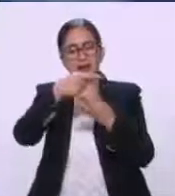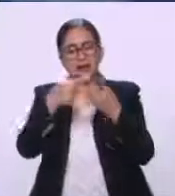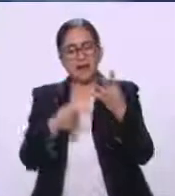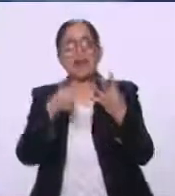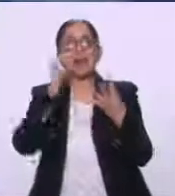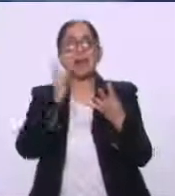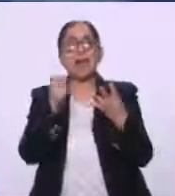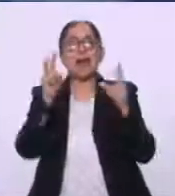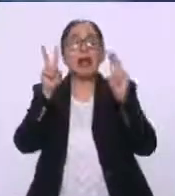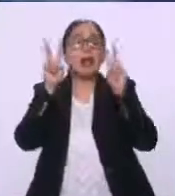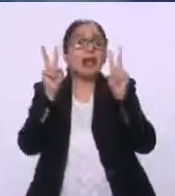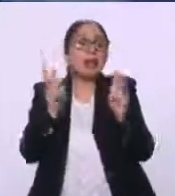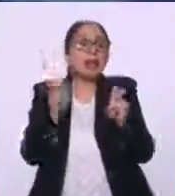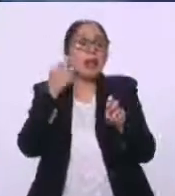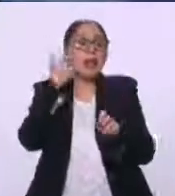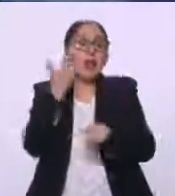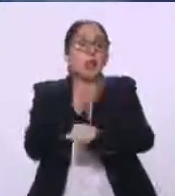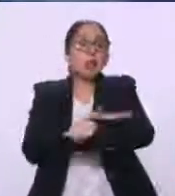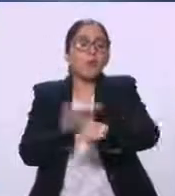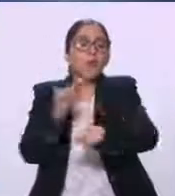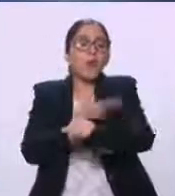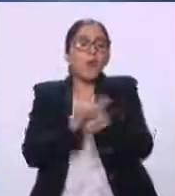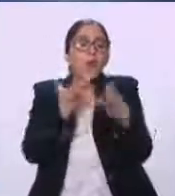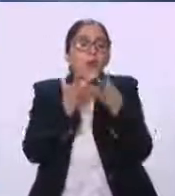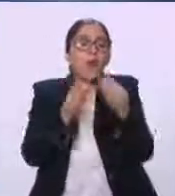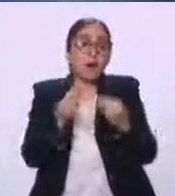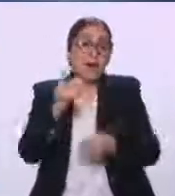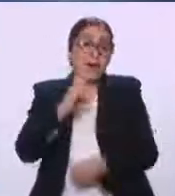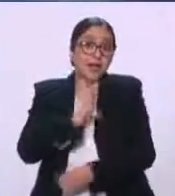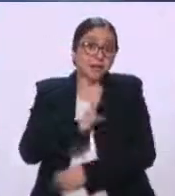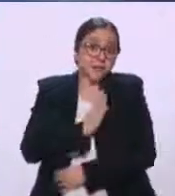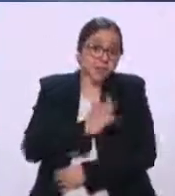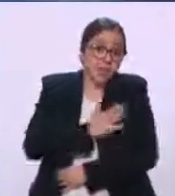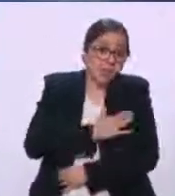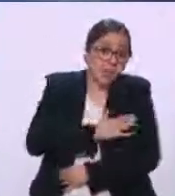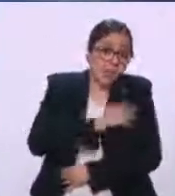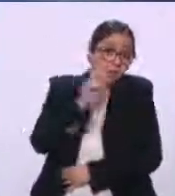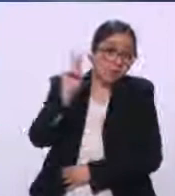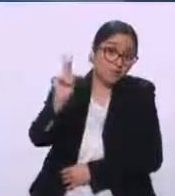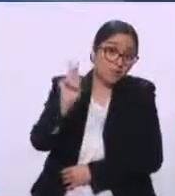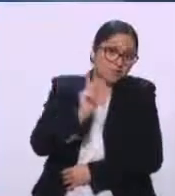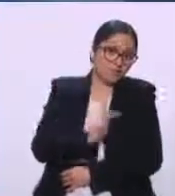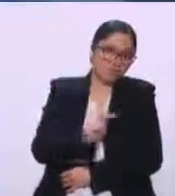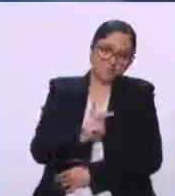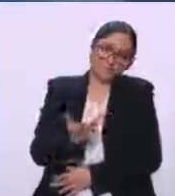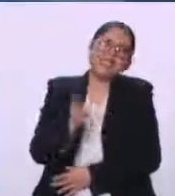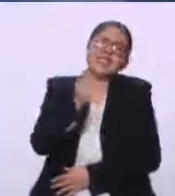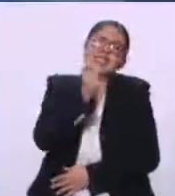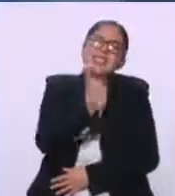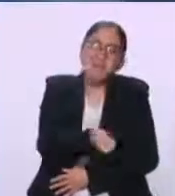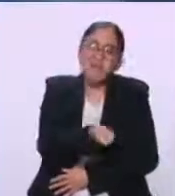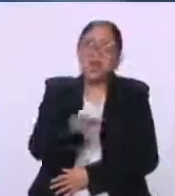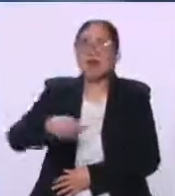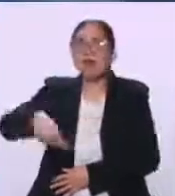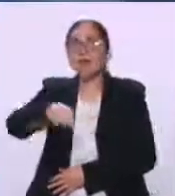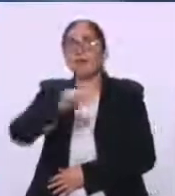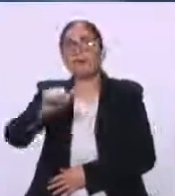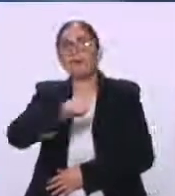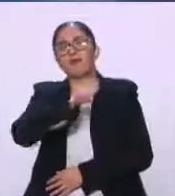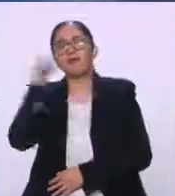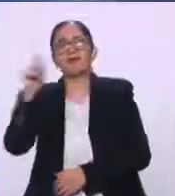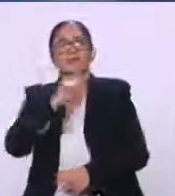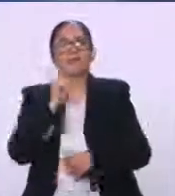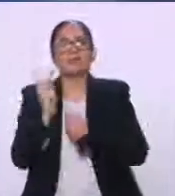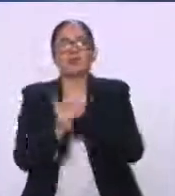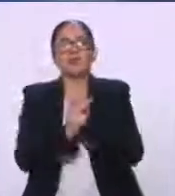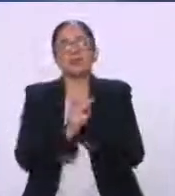solución española. Quiere decir que efectivamente otros países tienen muy claro que toda